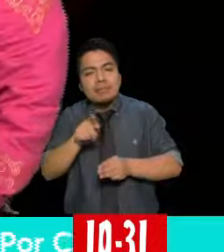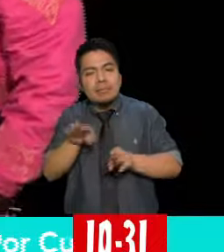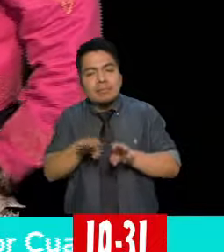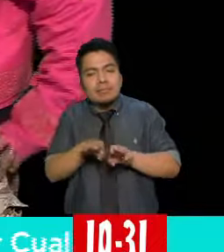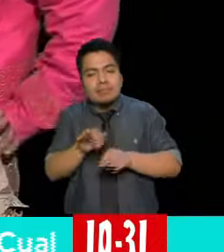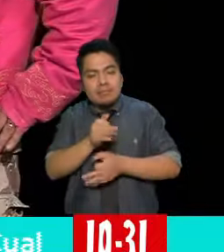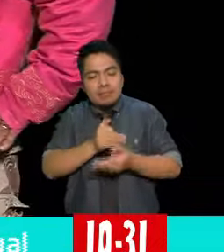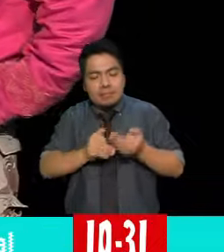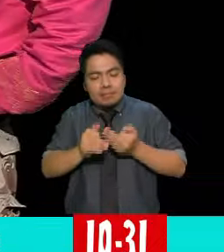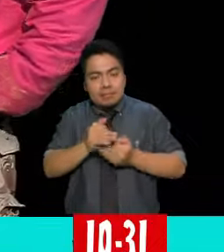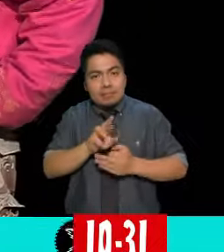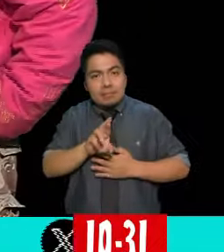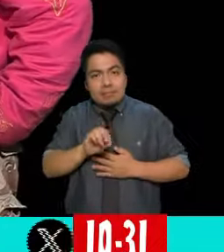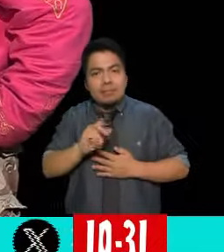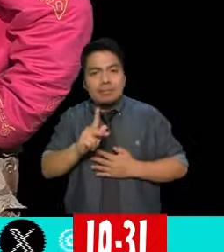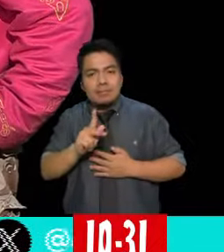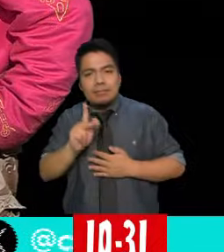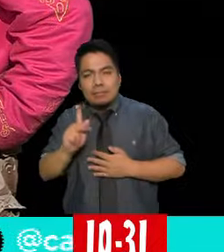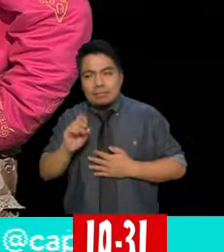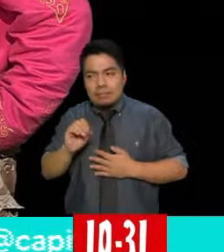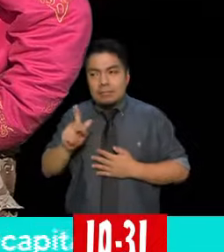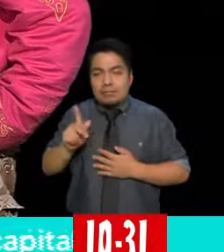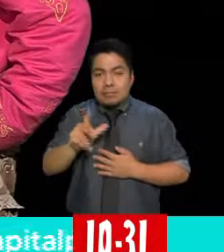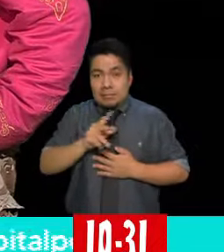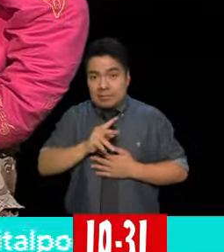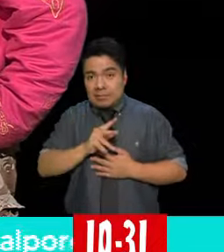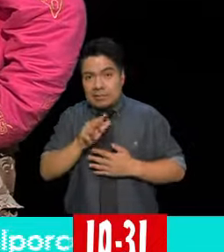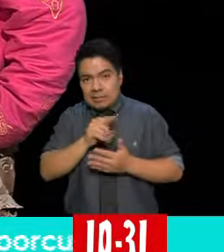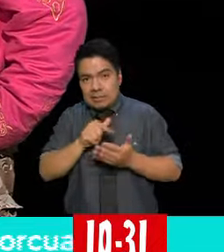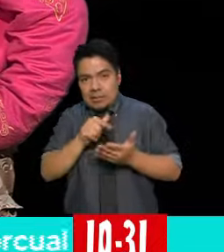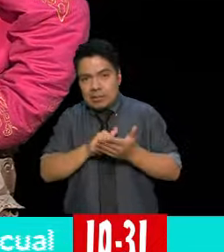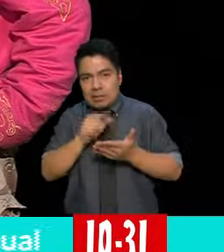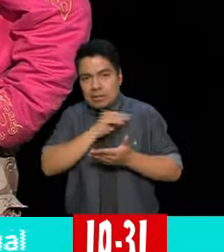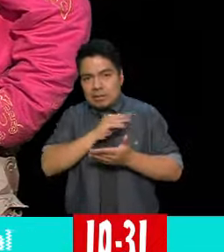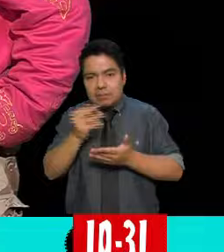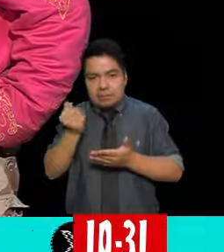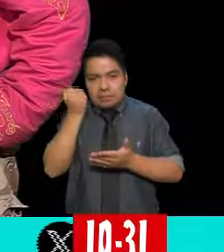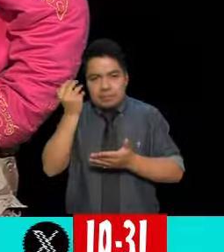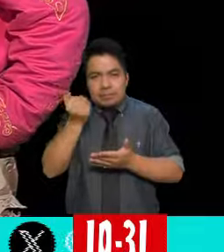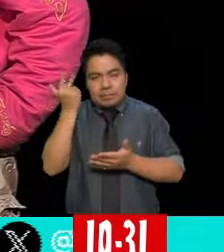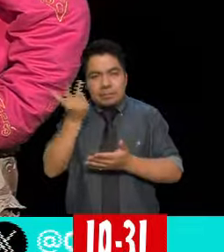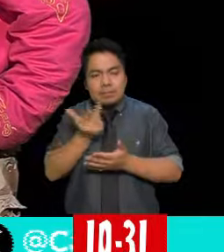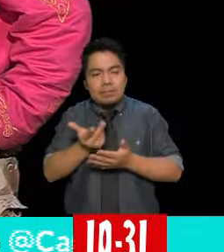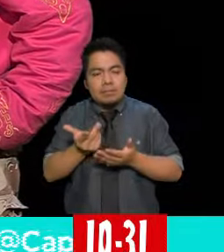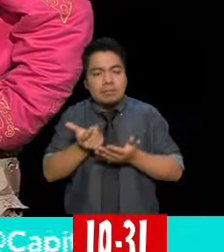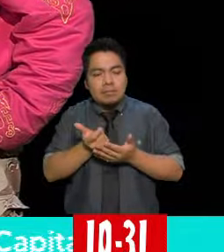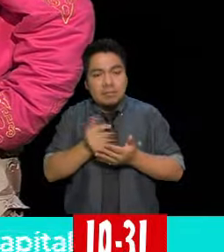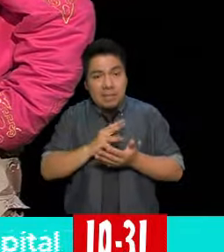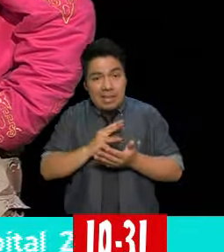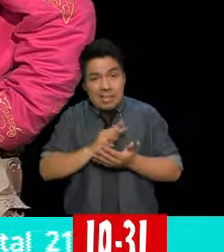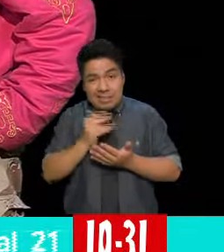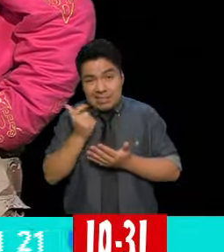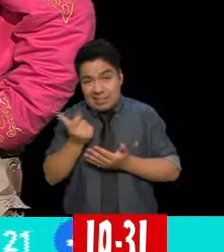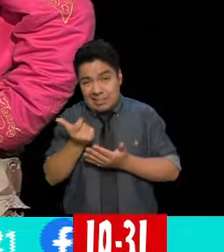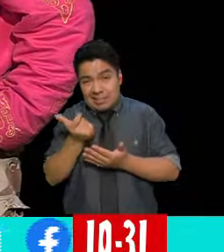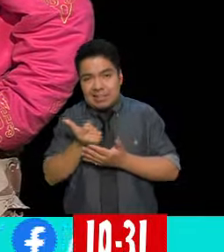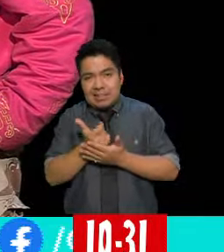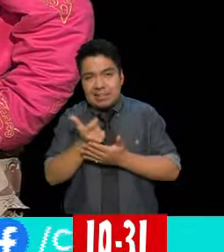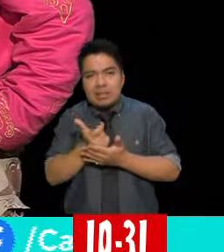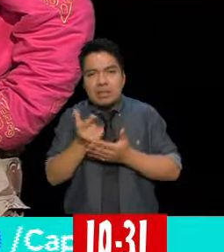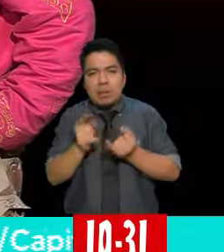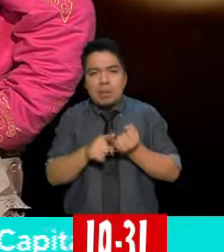los cantantes de rock pop? O sea, si ¿sí hay lugares va, para tocar, todo esto? ¿Deja dinero las rolas en